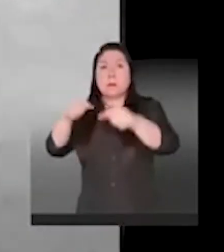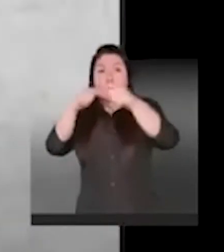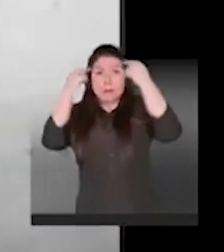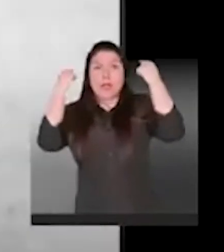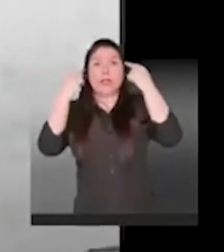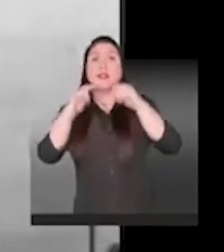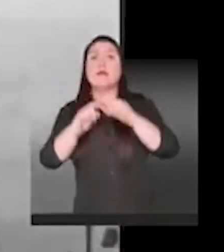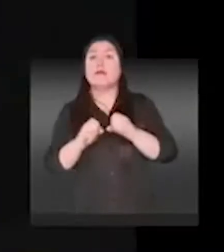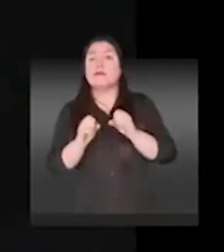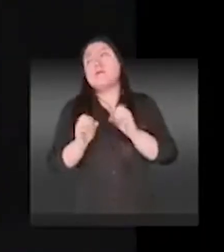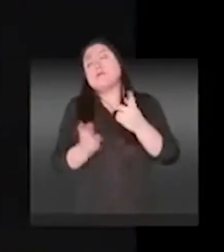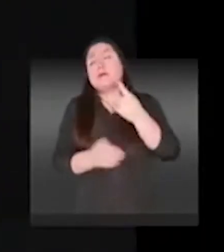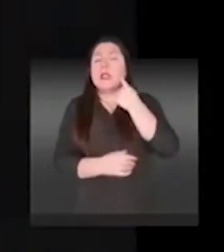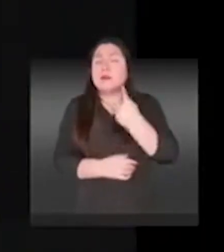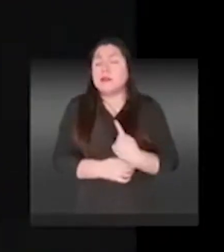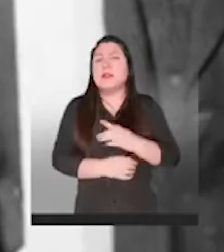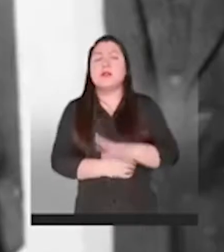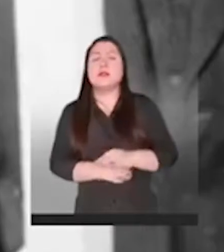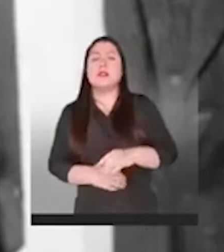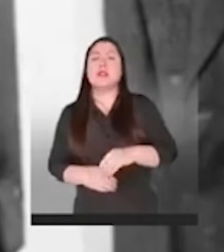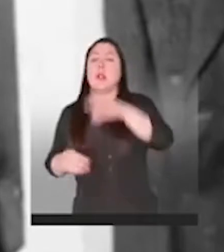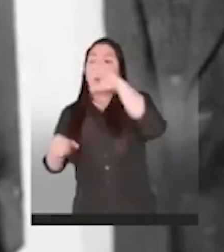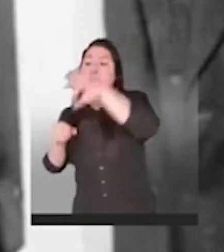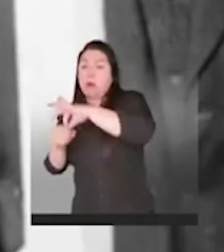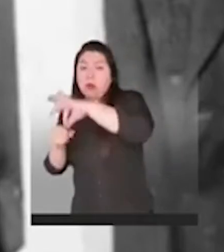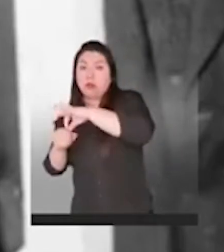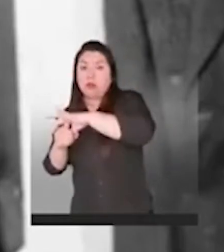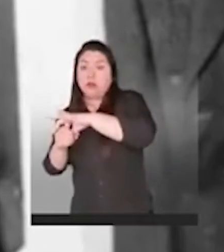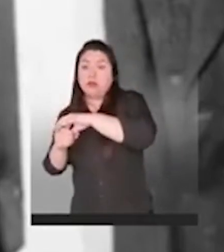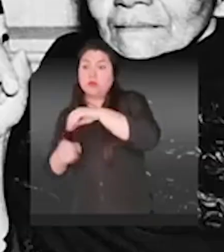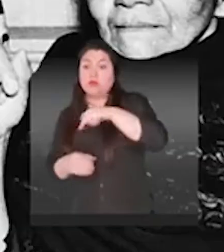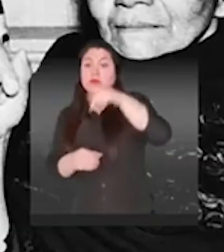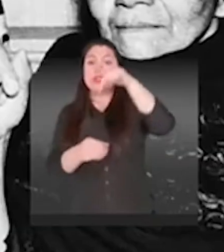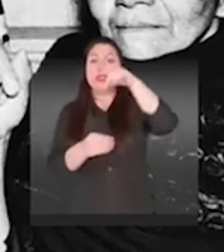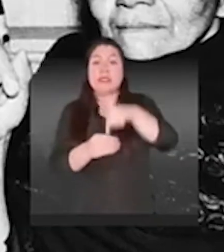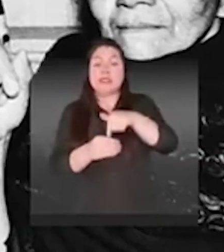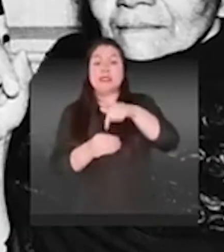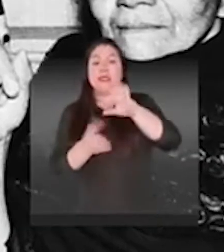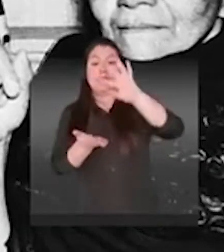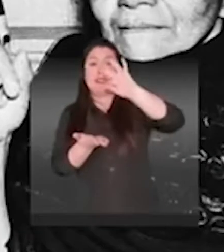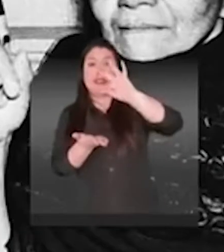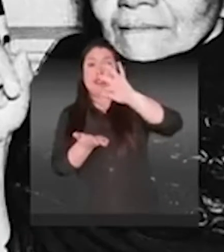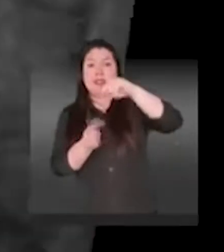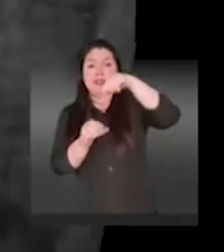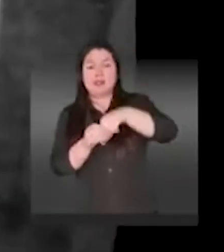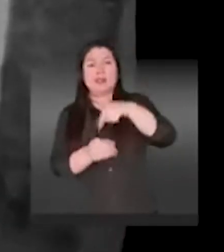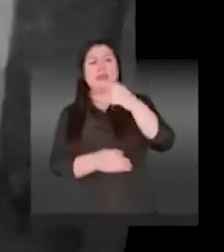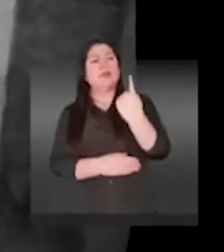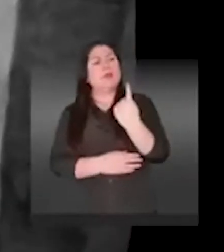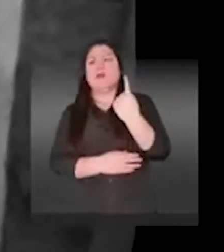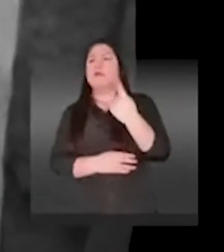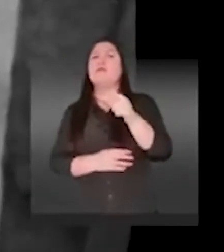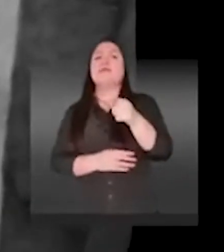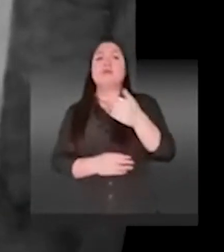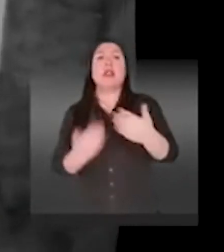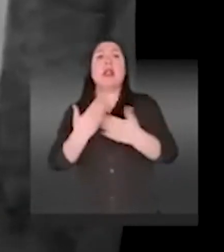logros particulares. Una tinta sirvió para marcar un dedo de cada votante. Así buscaban evitar